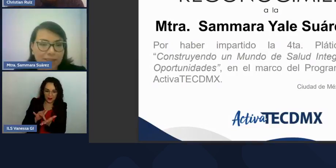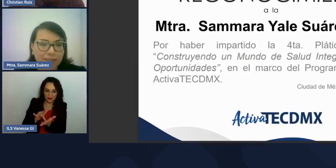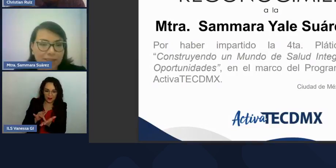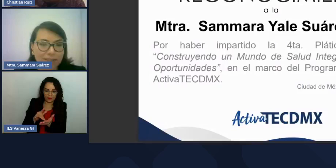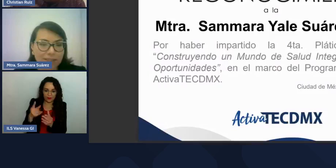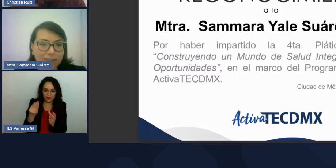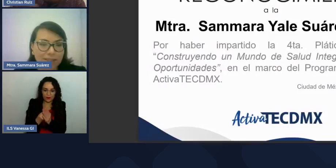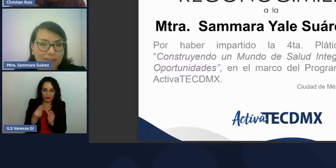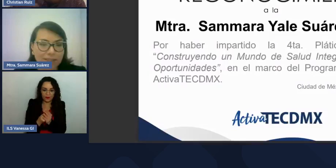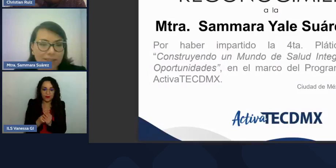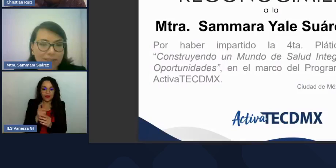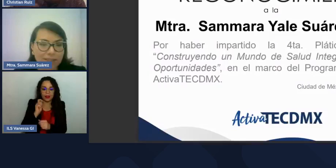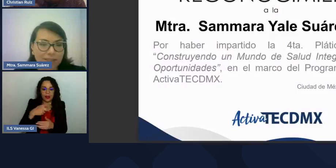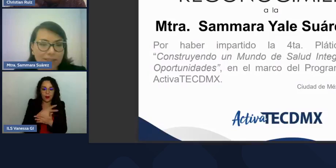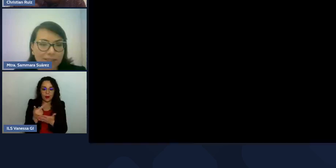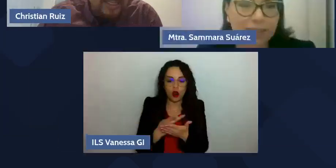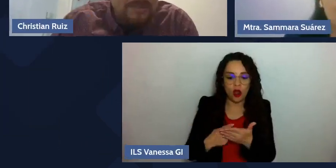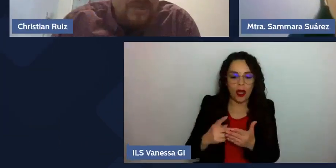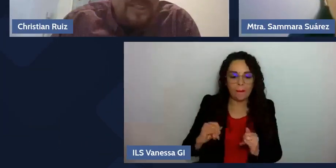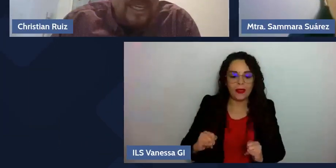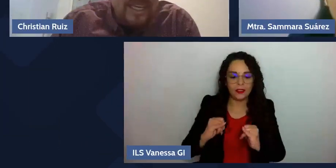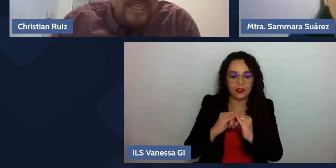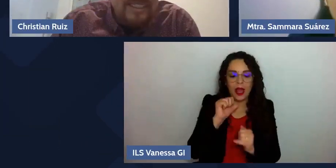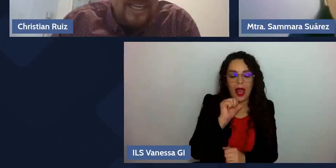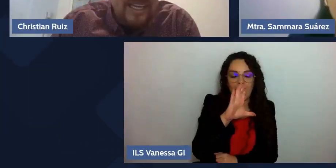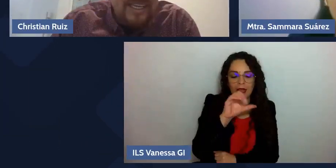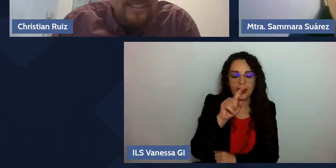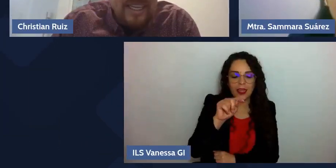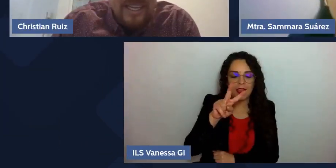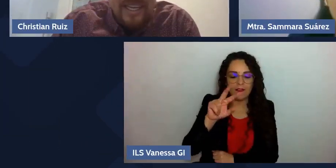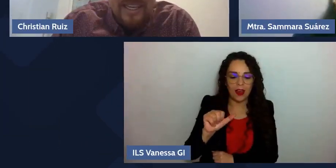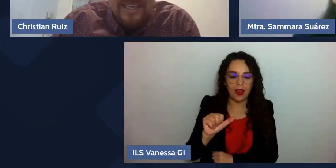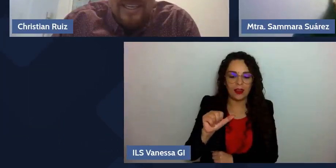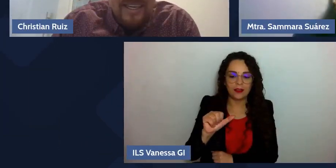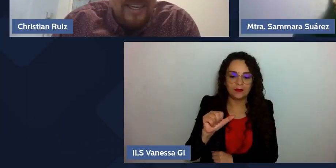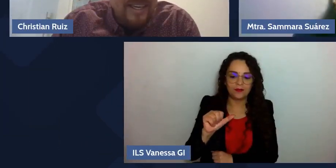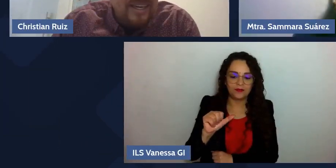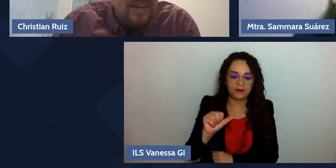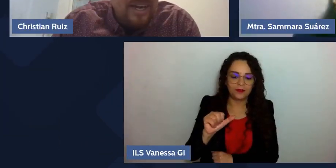TSDMX. Y pues bueno, después de este